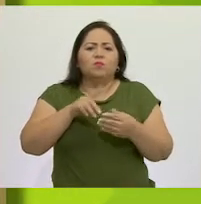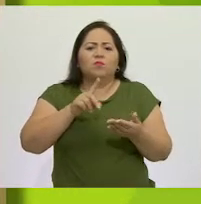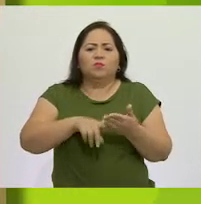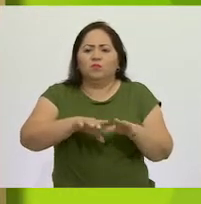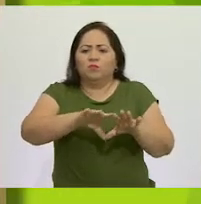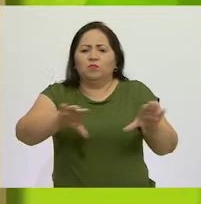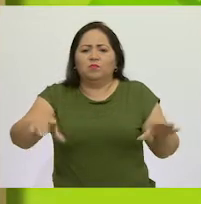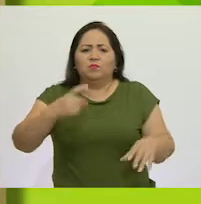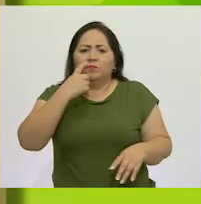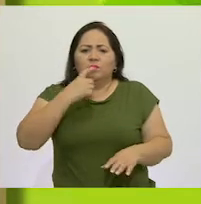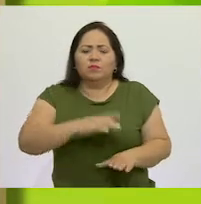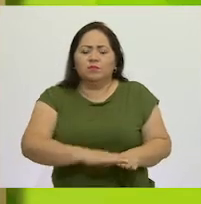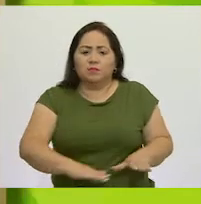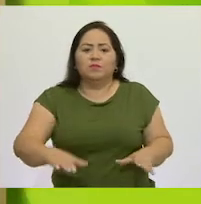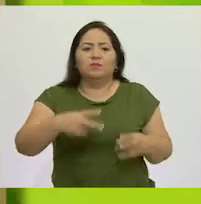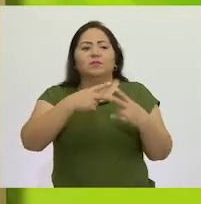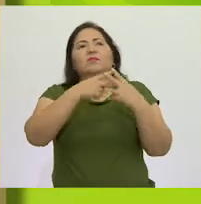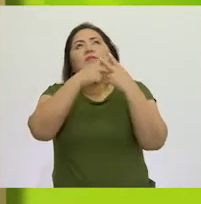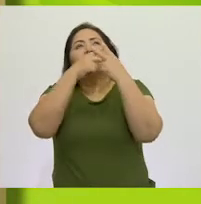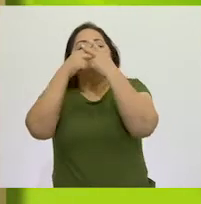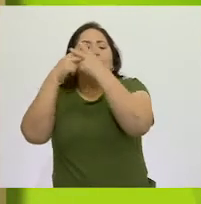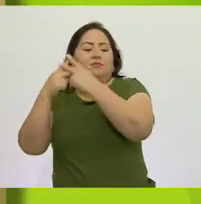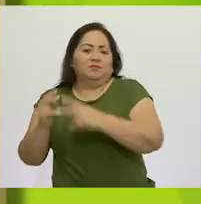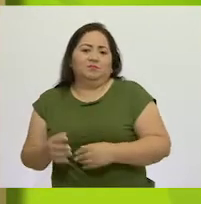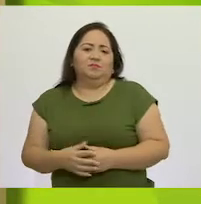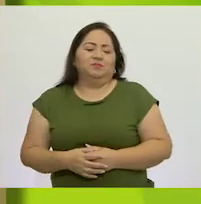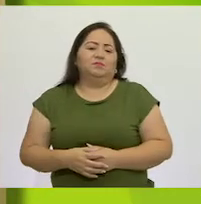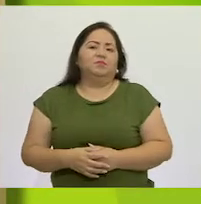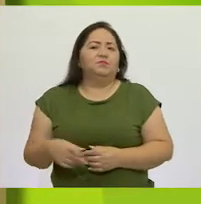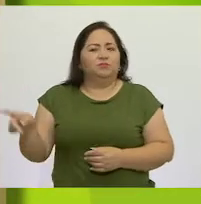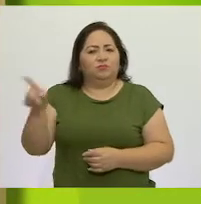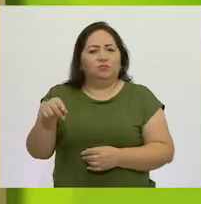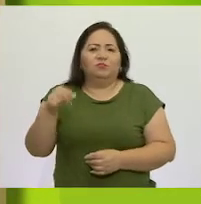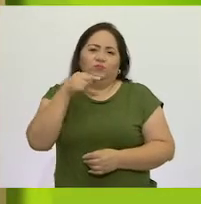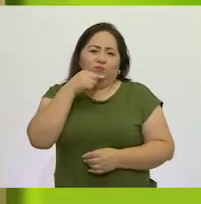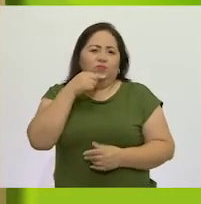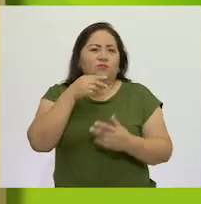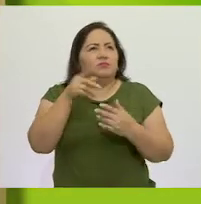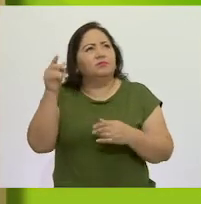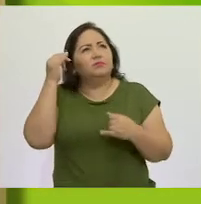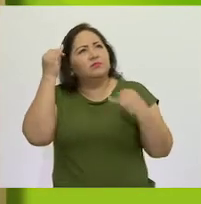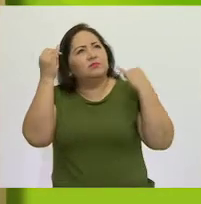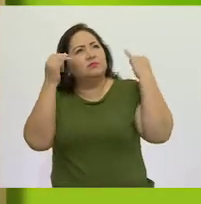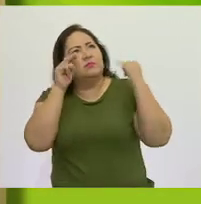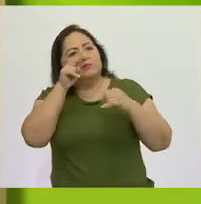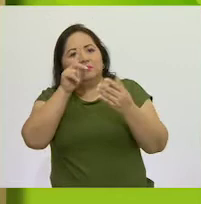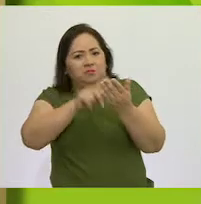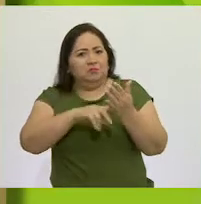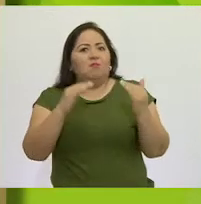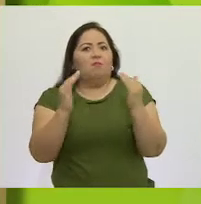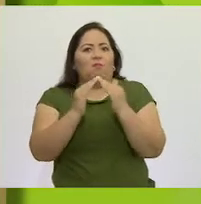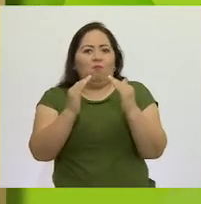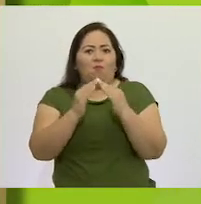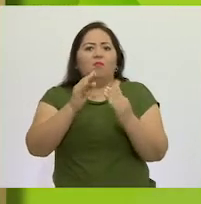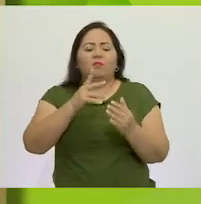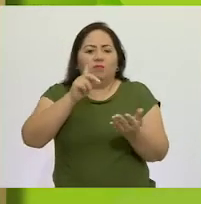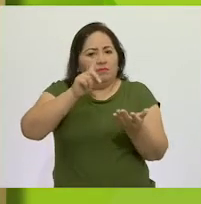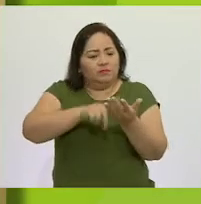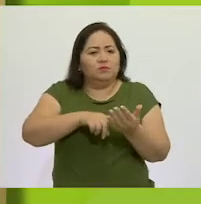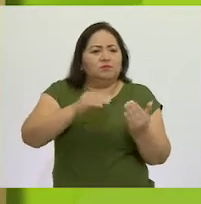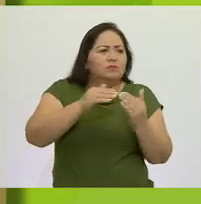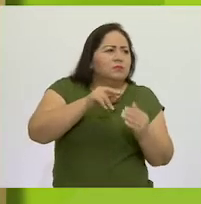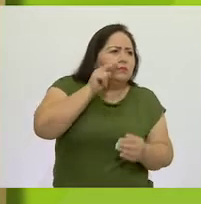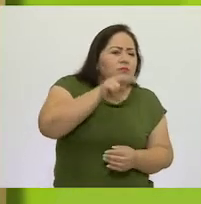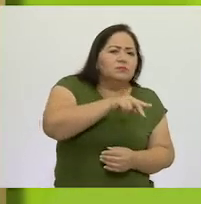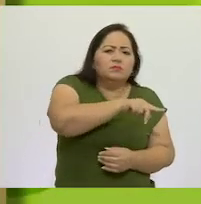y pisos y estrellas. Creo que ellos están en su casa, que se encuentra en medio de un lugar que